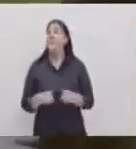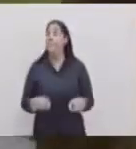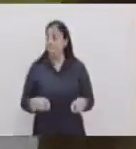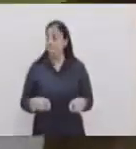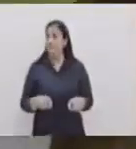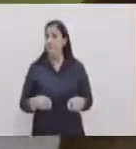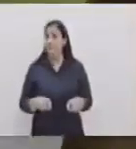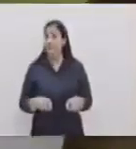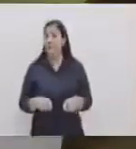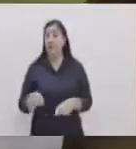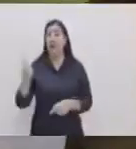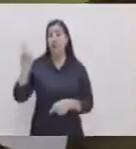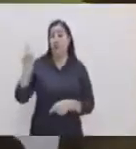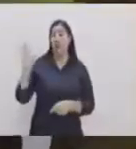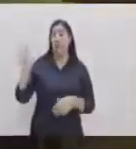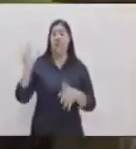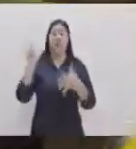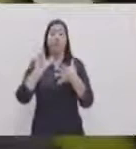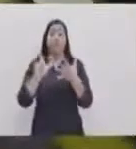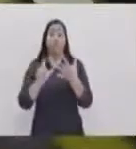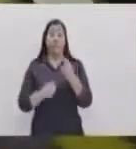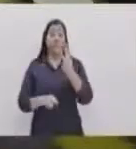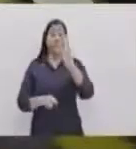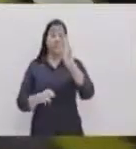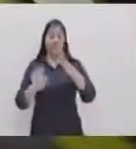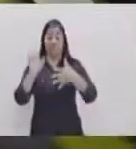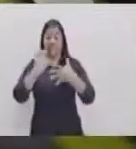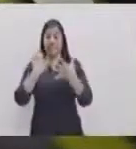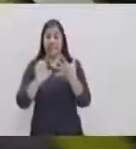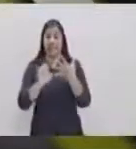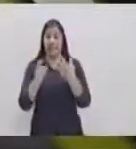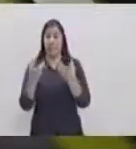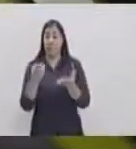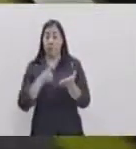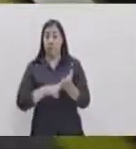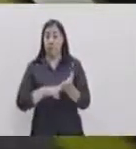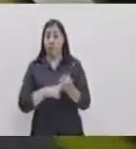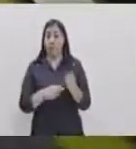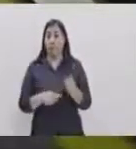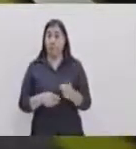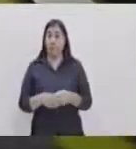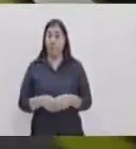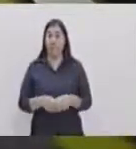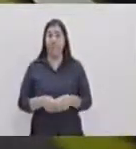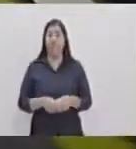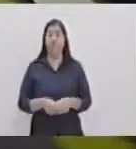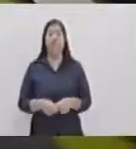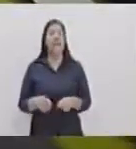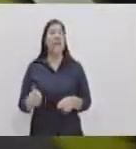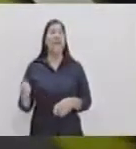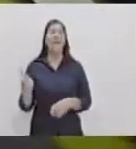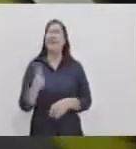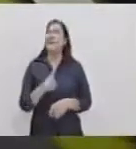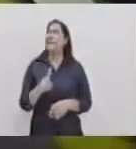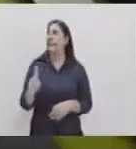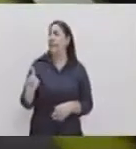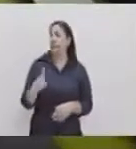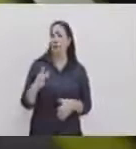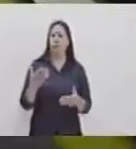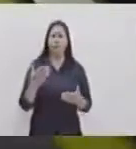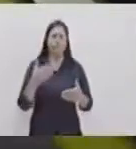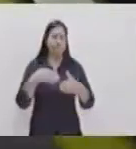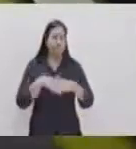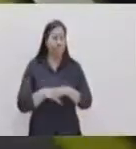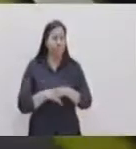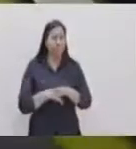caso, por las características de esos 3 elementos que lo conforman, ya no entraría dentro